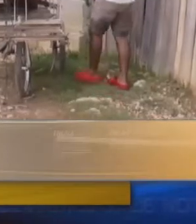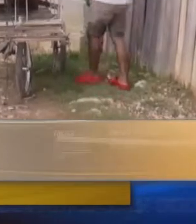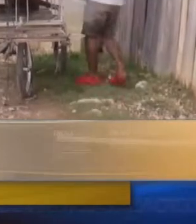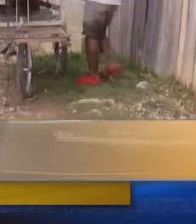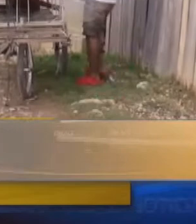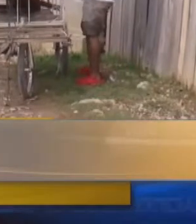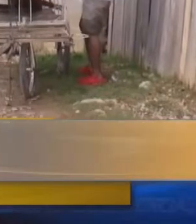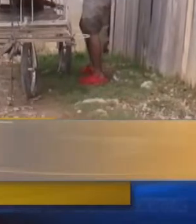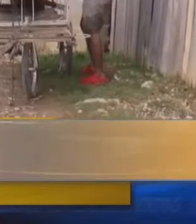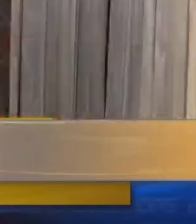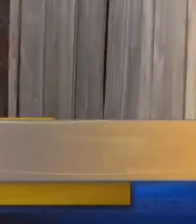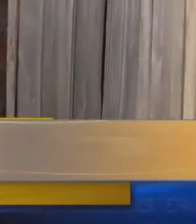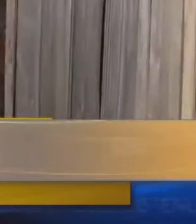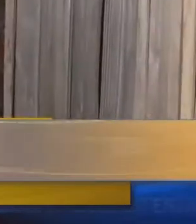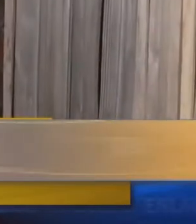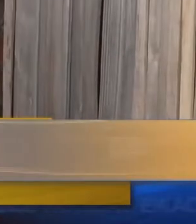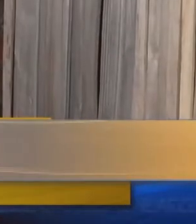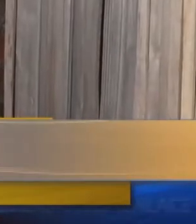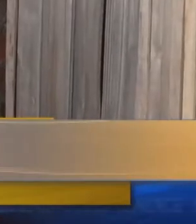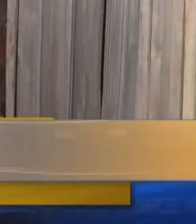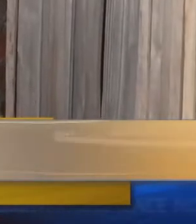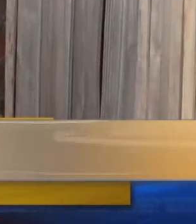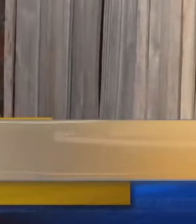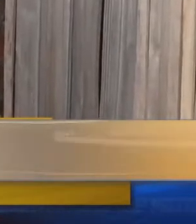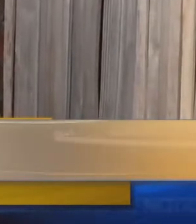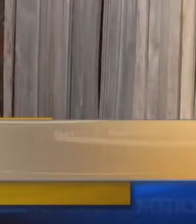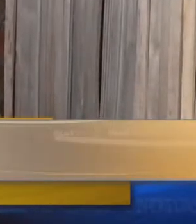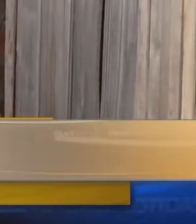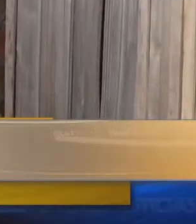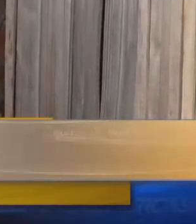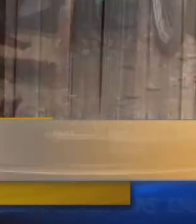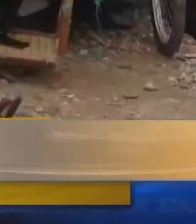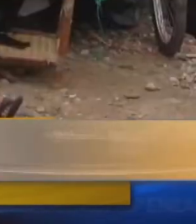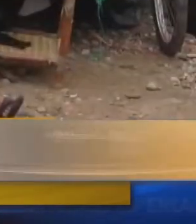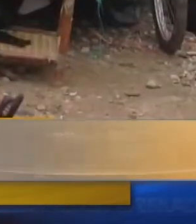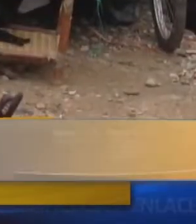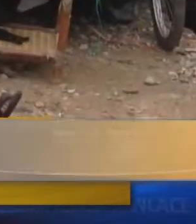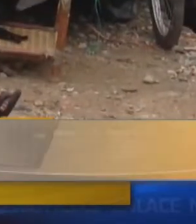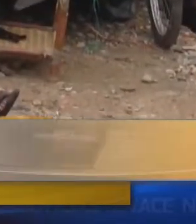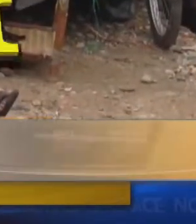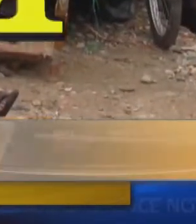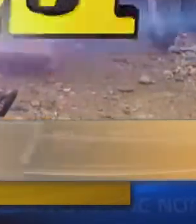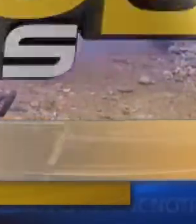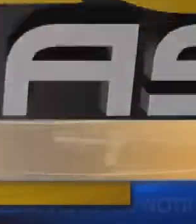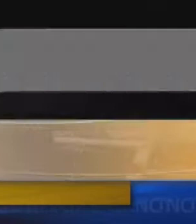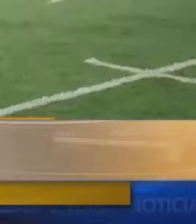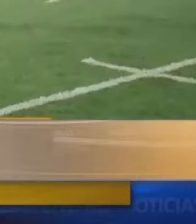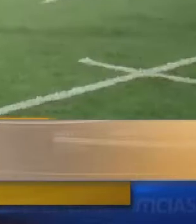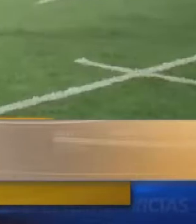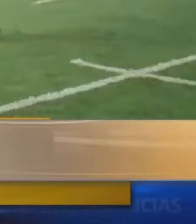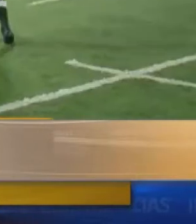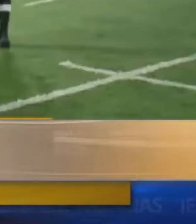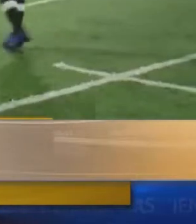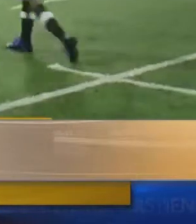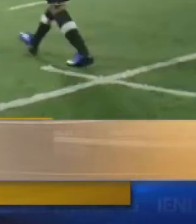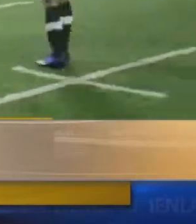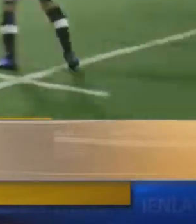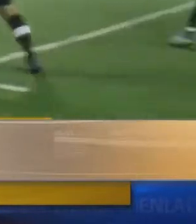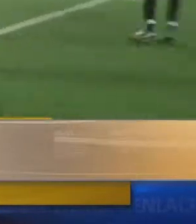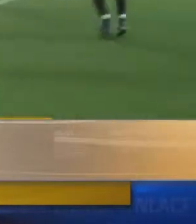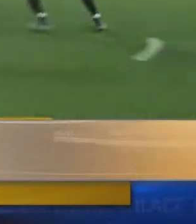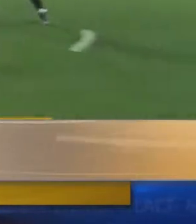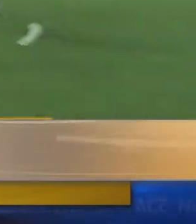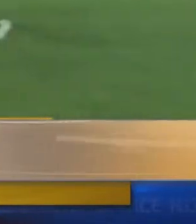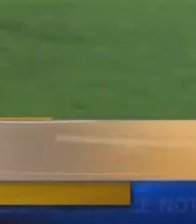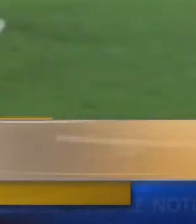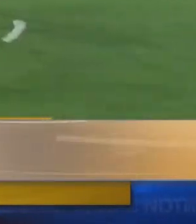del barrio Arenal, afectada por las lluvias de las últimas semanas, sus viviendas se encuentran inundadas. Se jugó la gran final